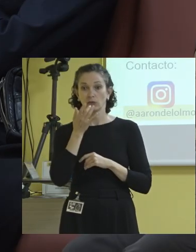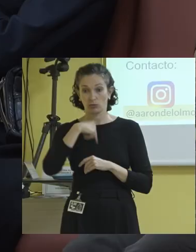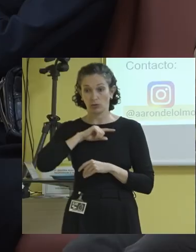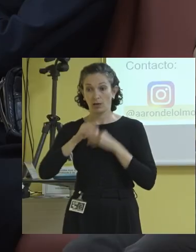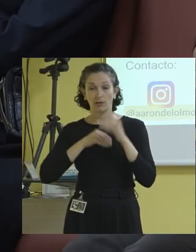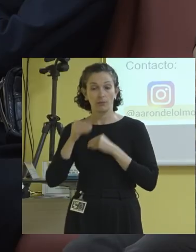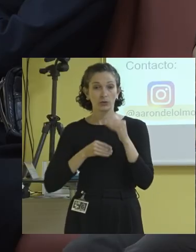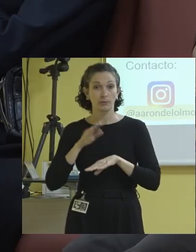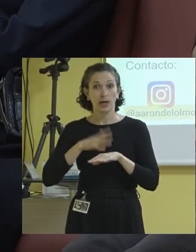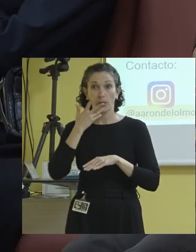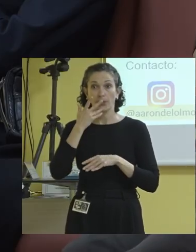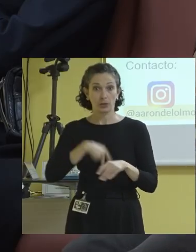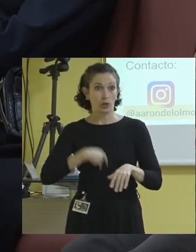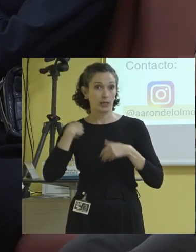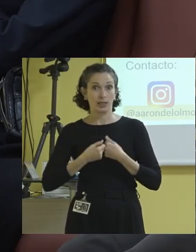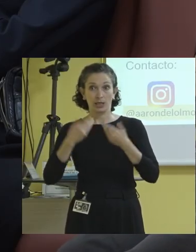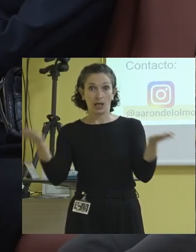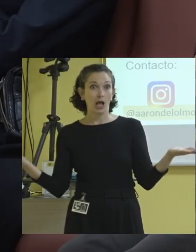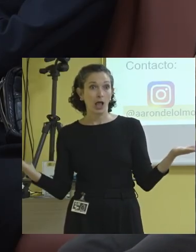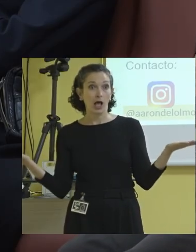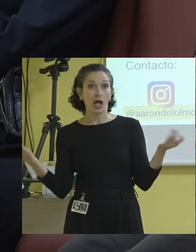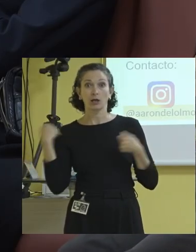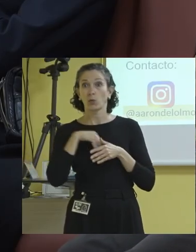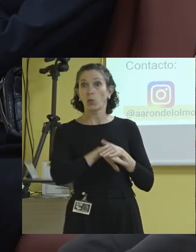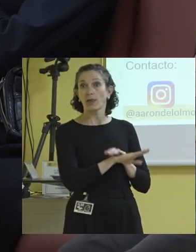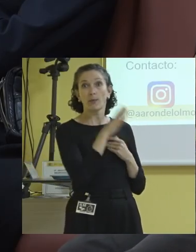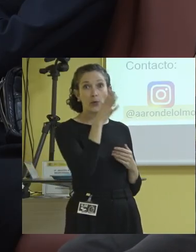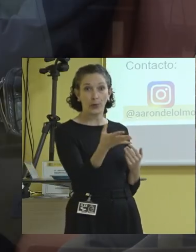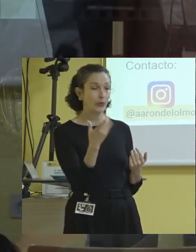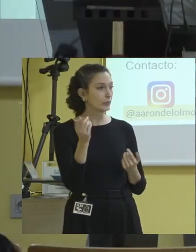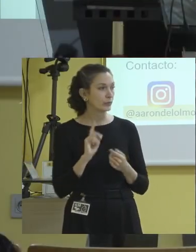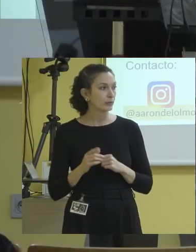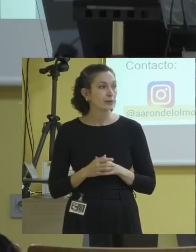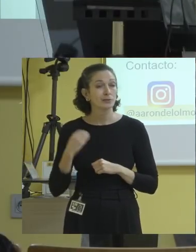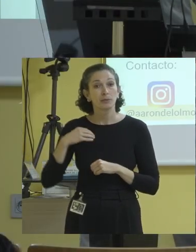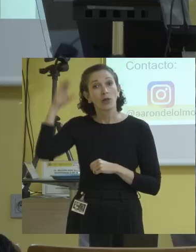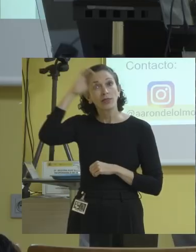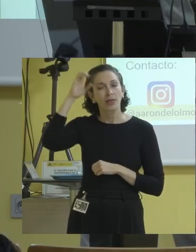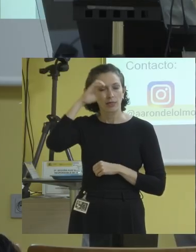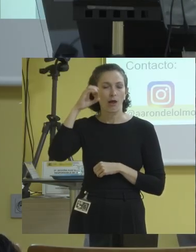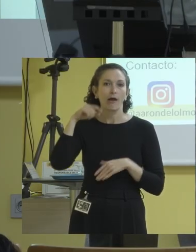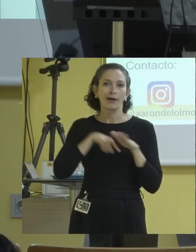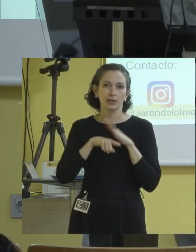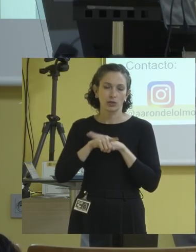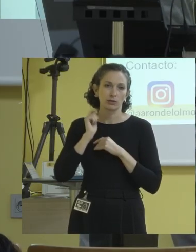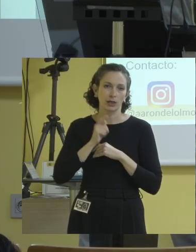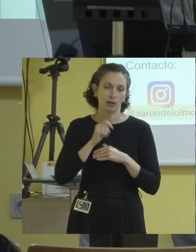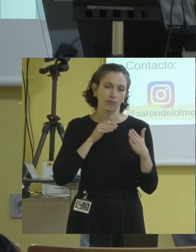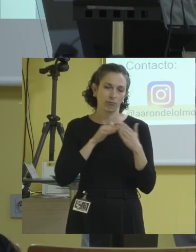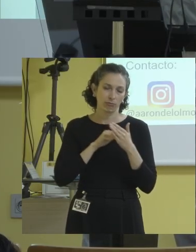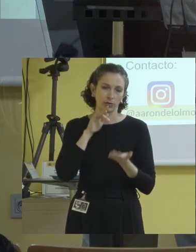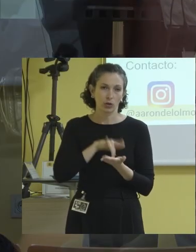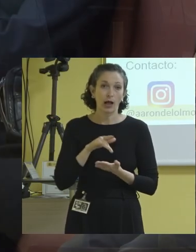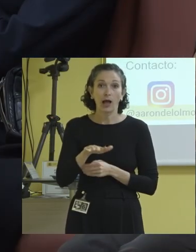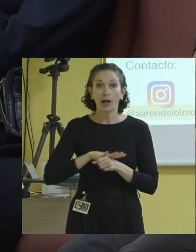para conocimiento general, ¿cómo lo vamos a dejar ahí detrás de un paywall? Es la mercantilización de la ciencia que nos hemos encontrado muchas veces. Sí, y en el campo de las